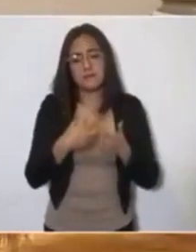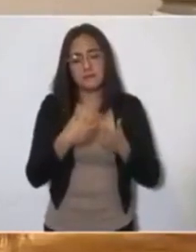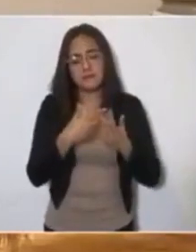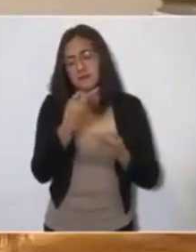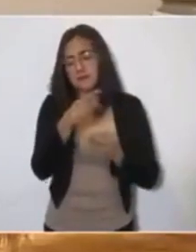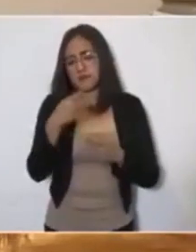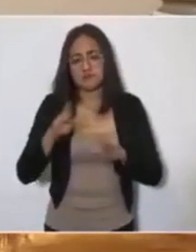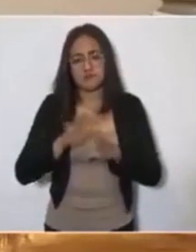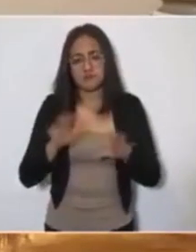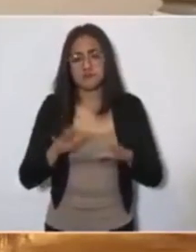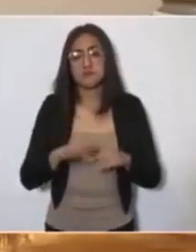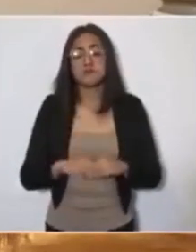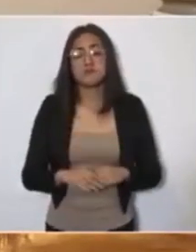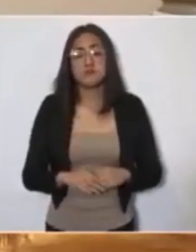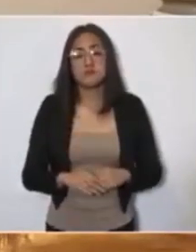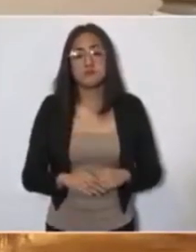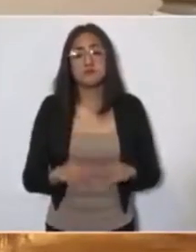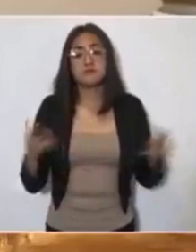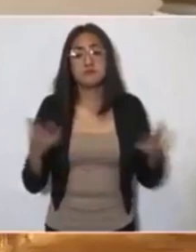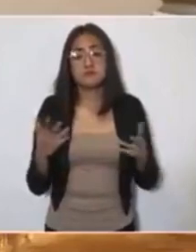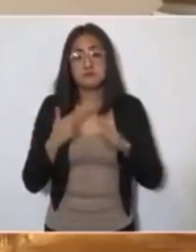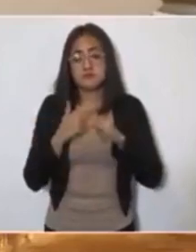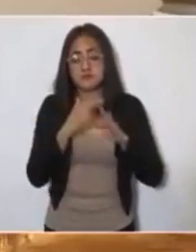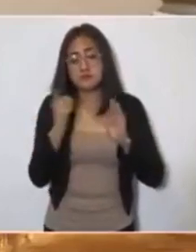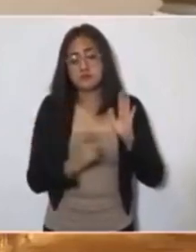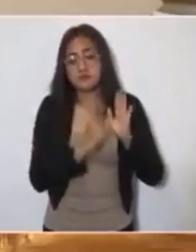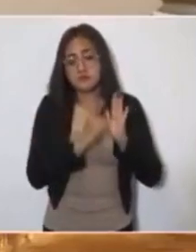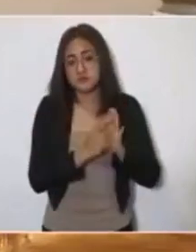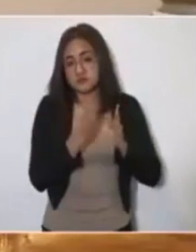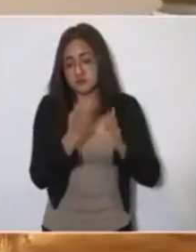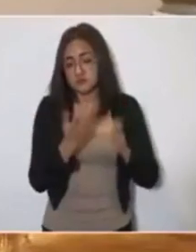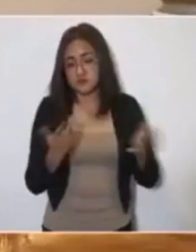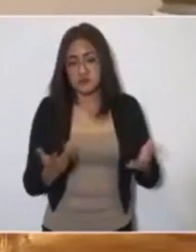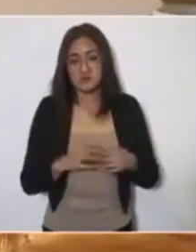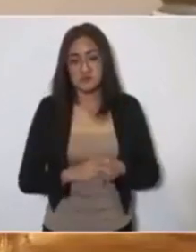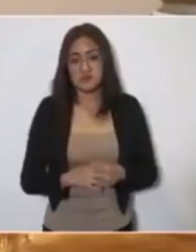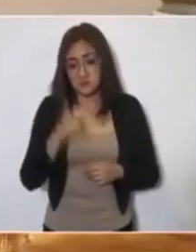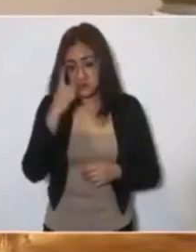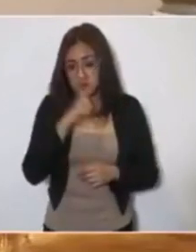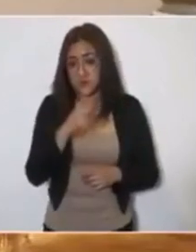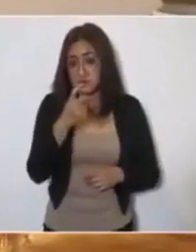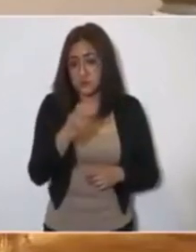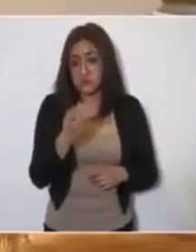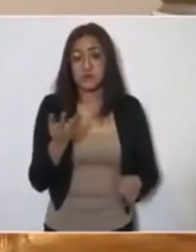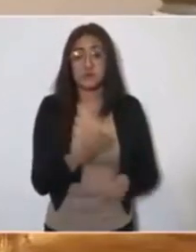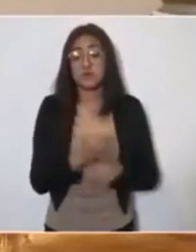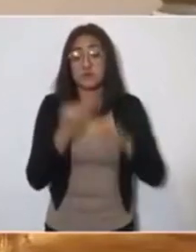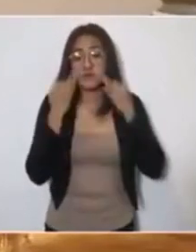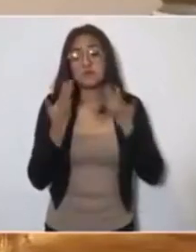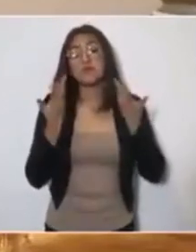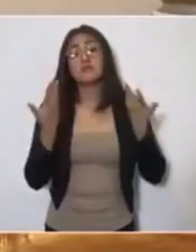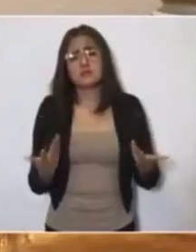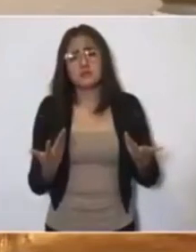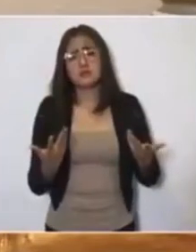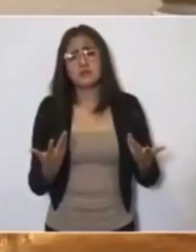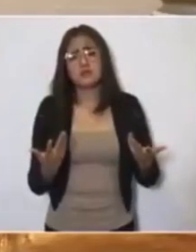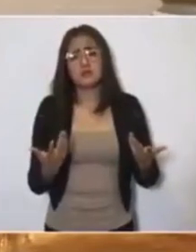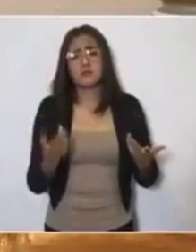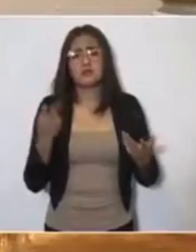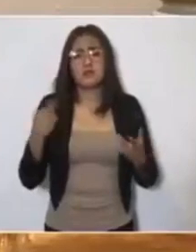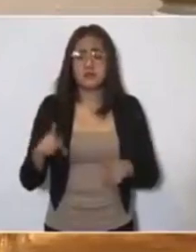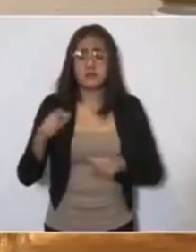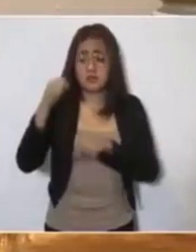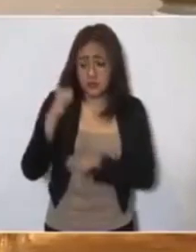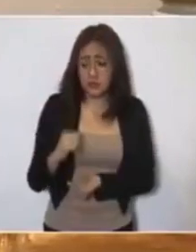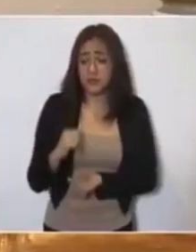de eso hay que hacer cumplir la ley y por eso ante quién se hace cumplir pues ante las